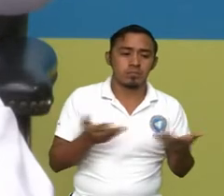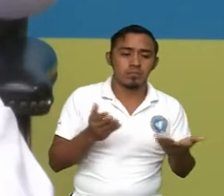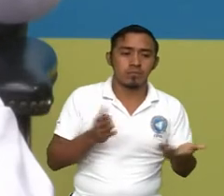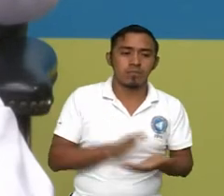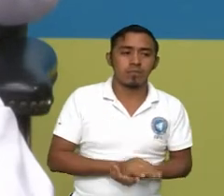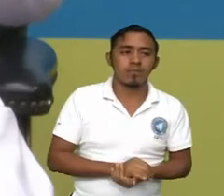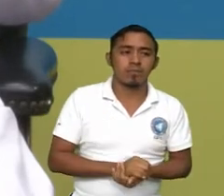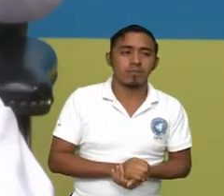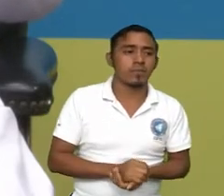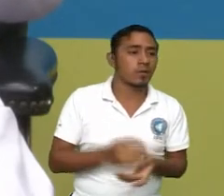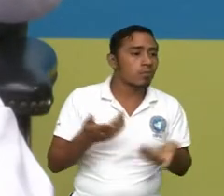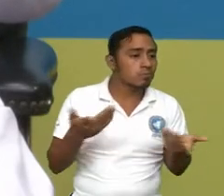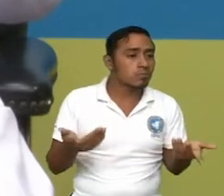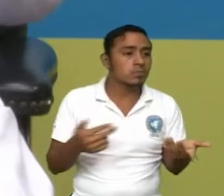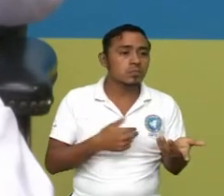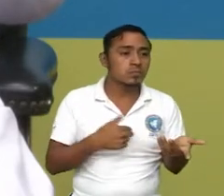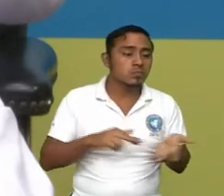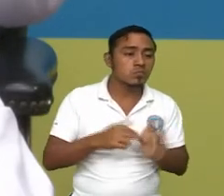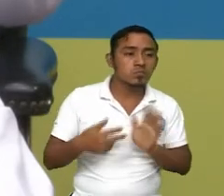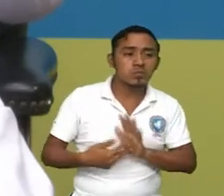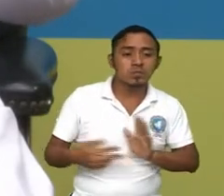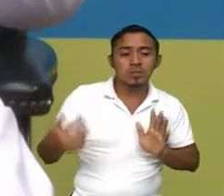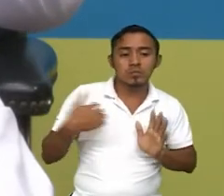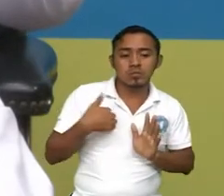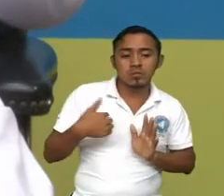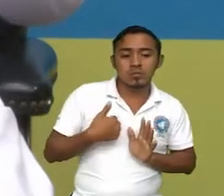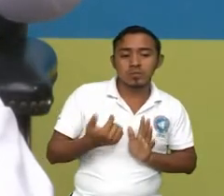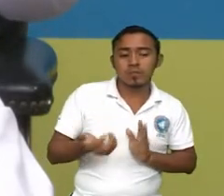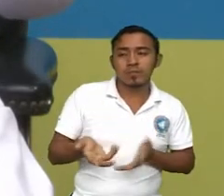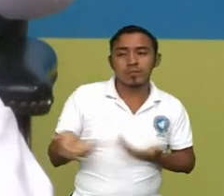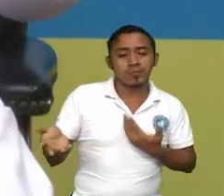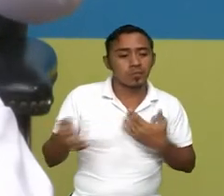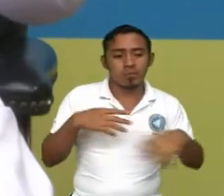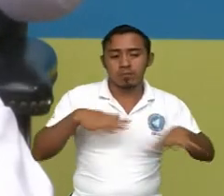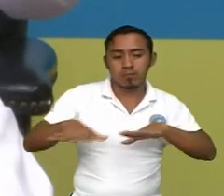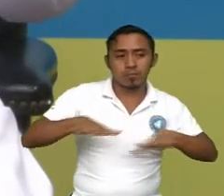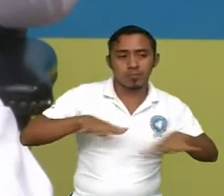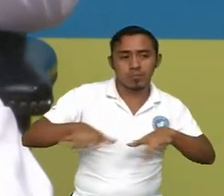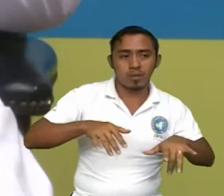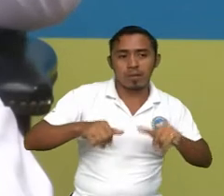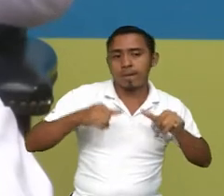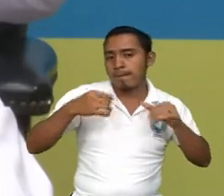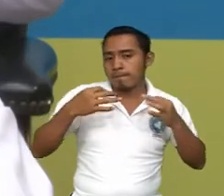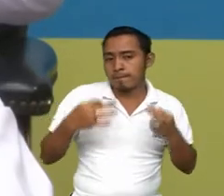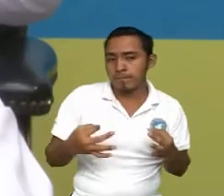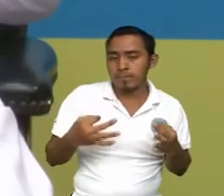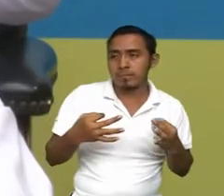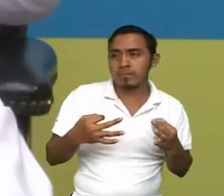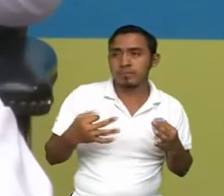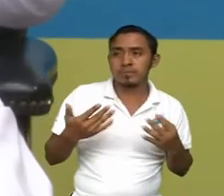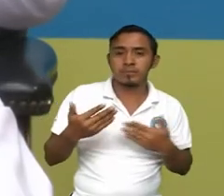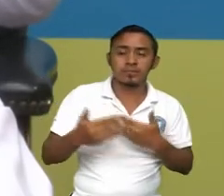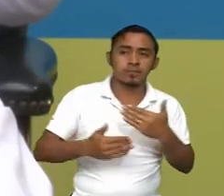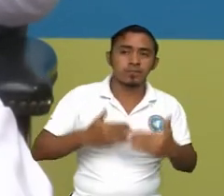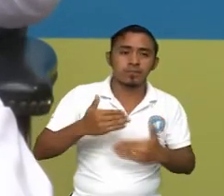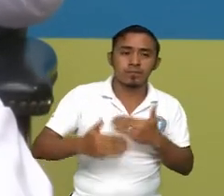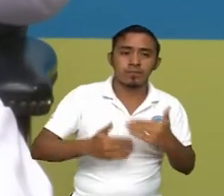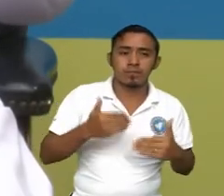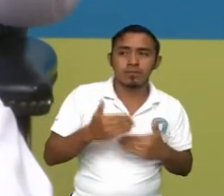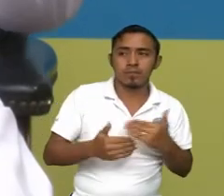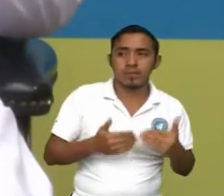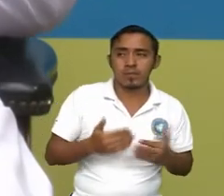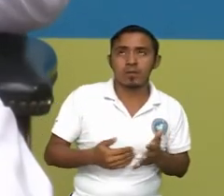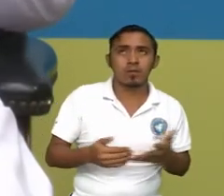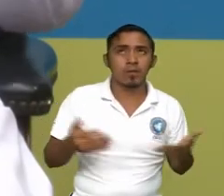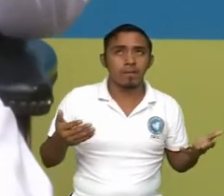entonces eso hace de que no pueda tener una actividad física adecuada pueden caer en en